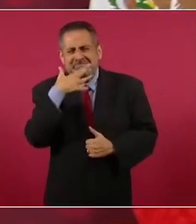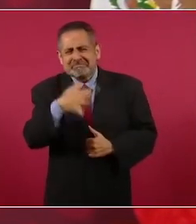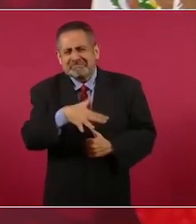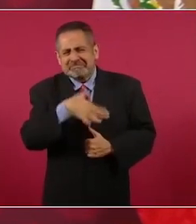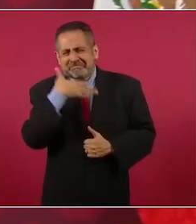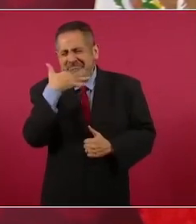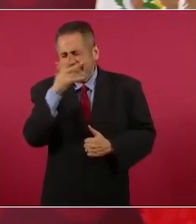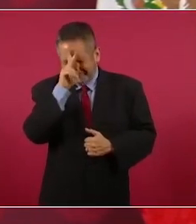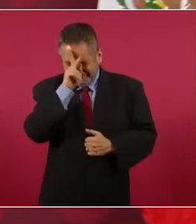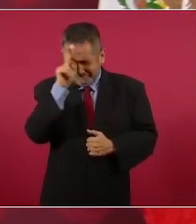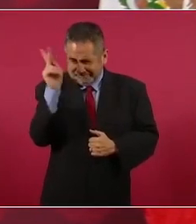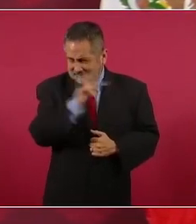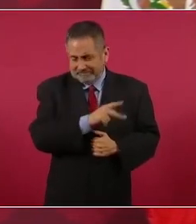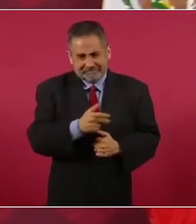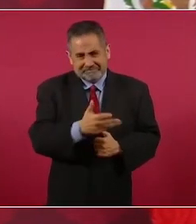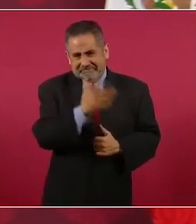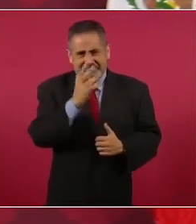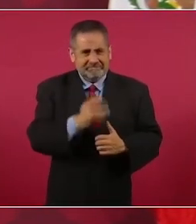corruptazos.